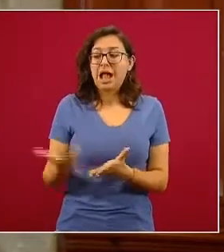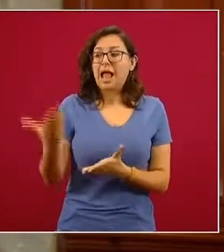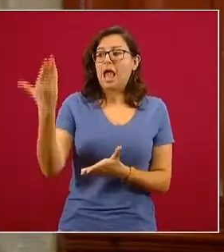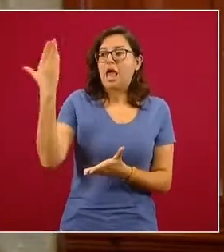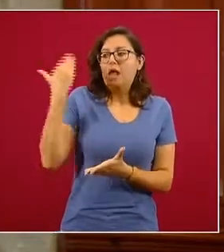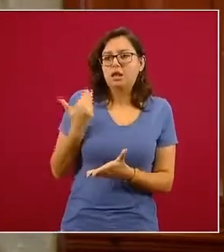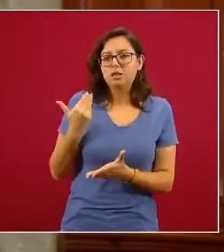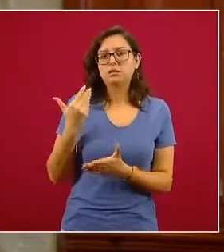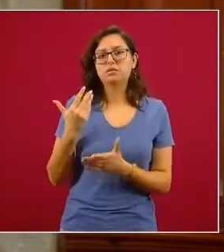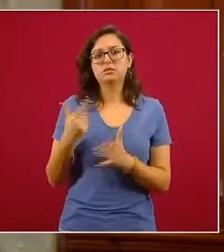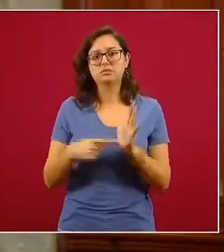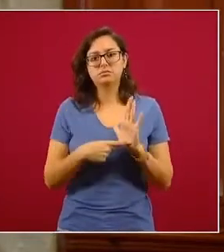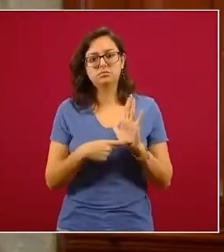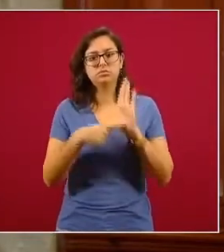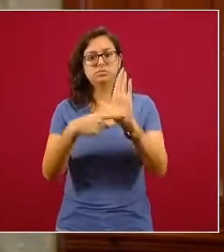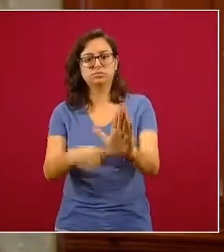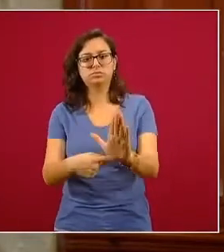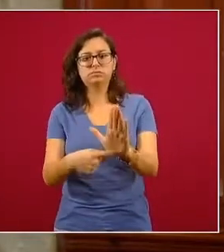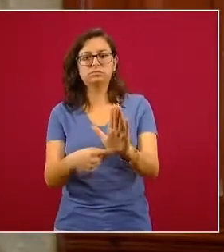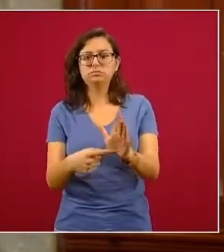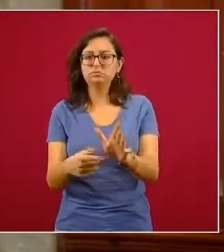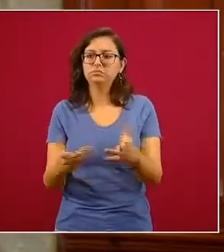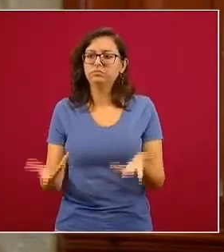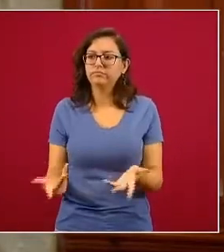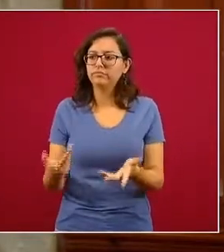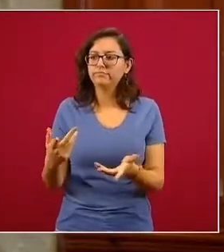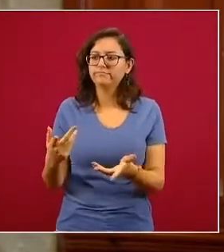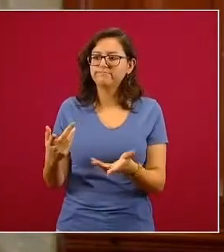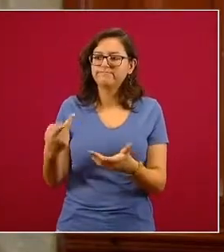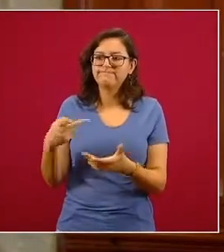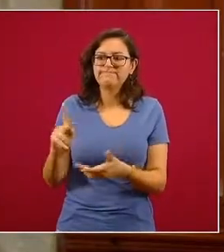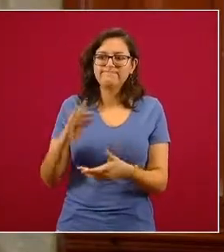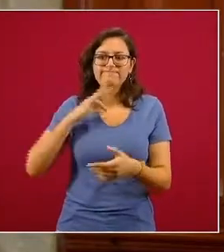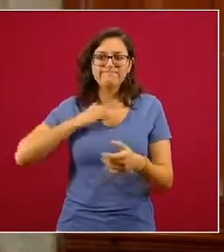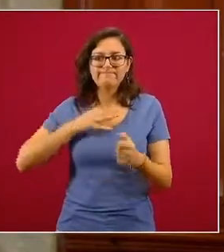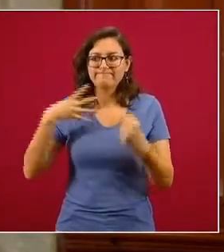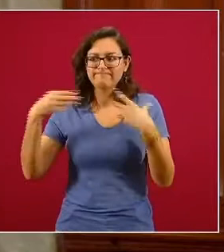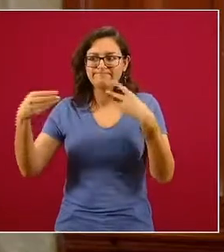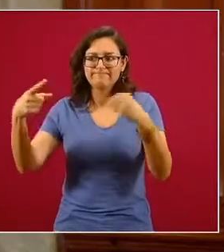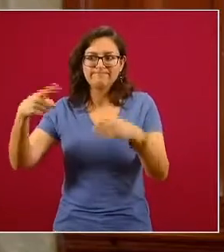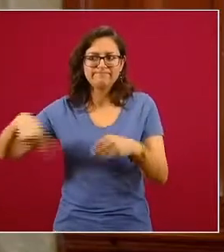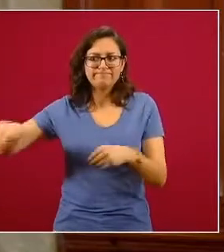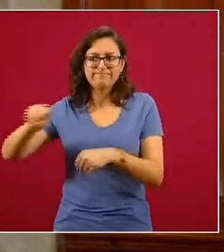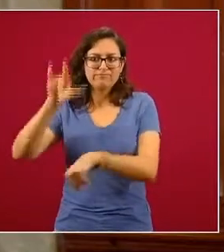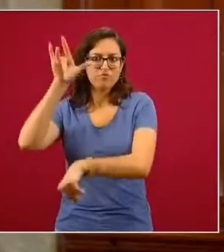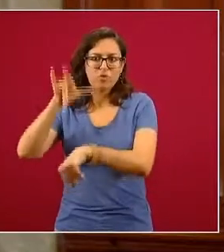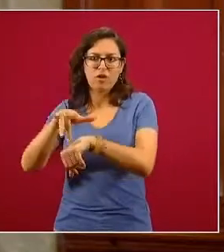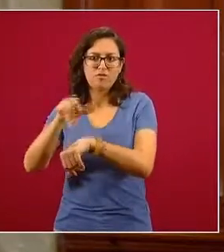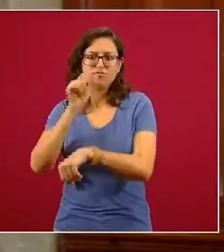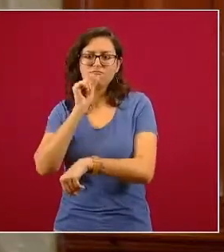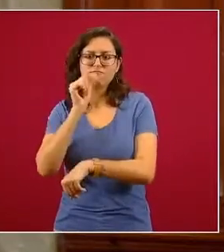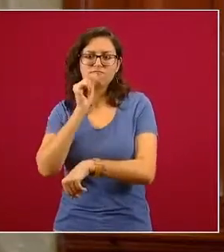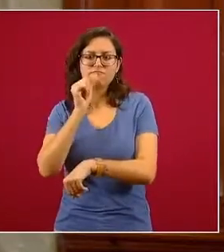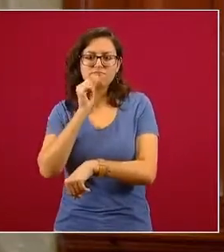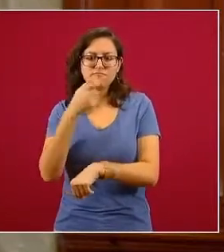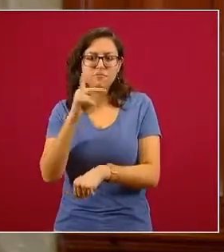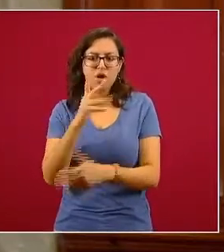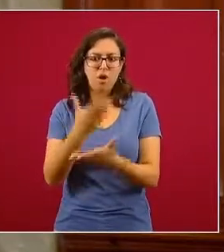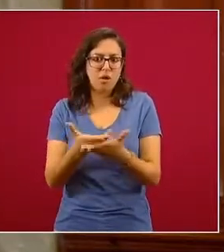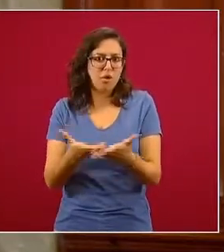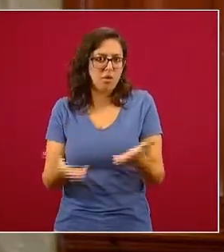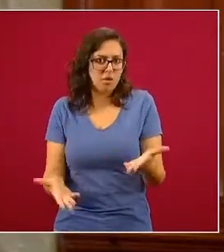apenas se introducía el virus a estas comunidades. Y la pregunta, siguiendo el hilo conductor de la